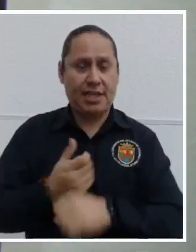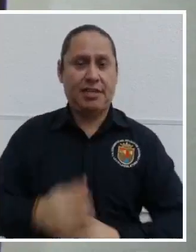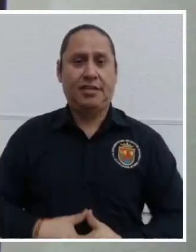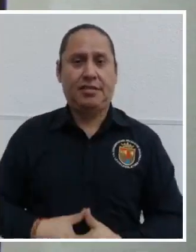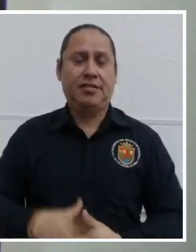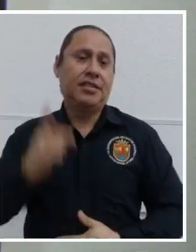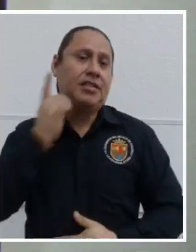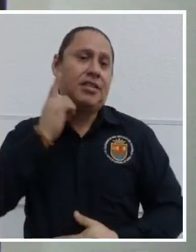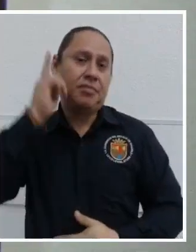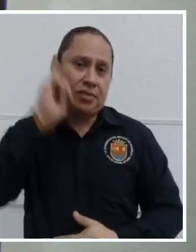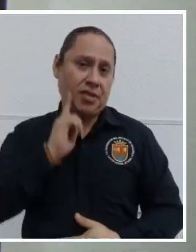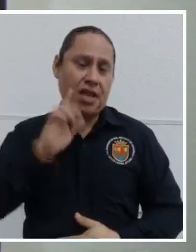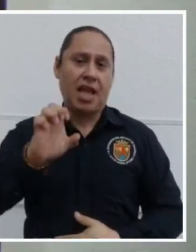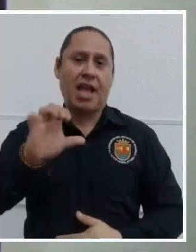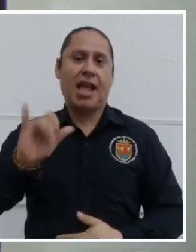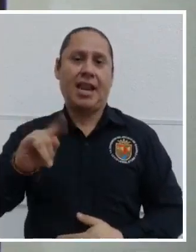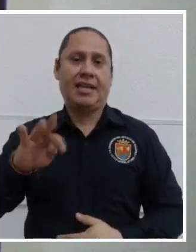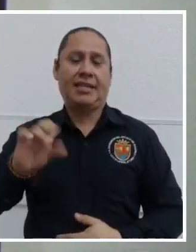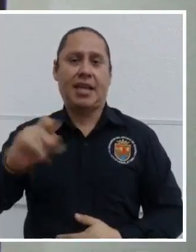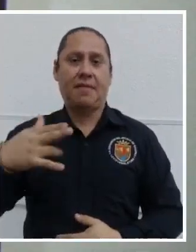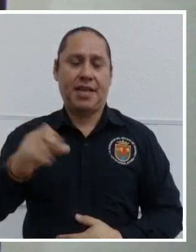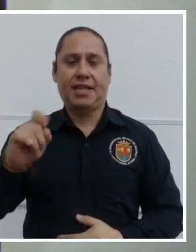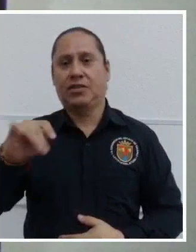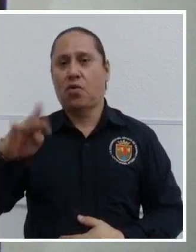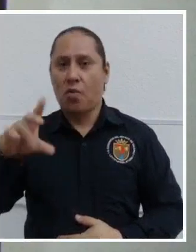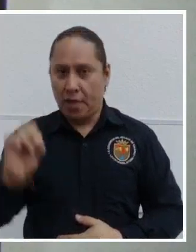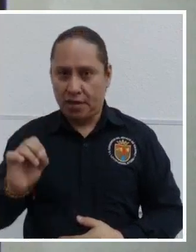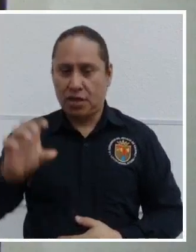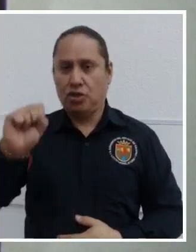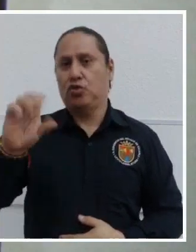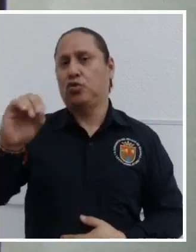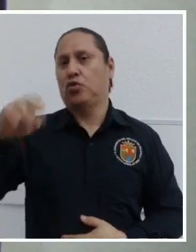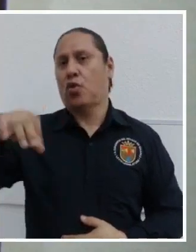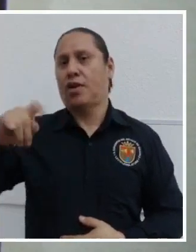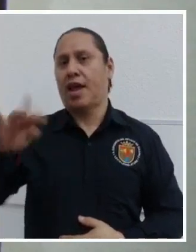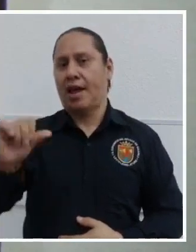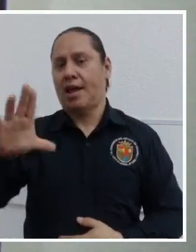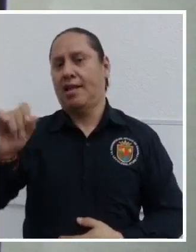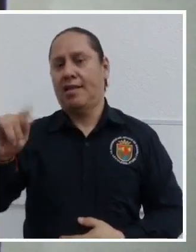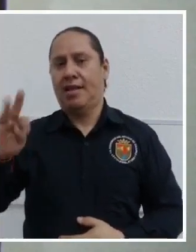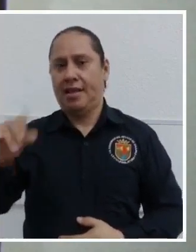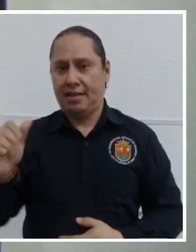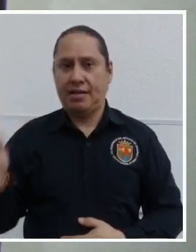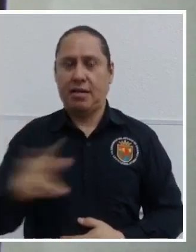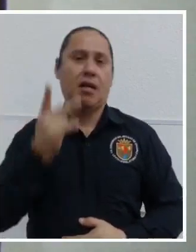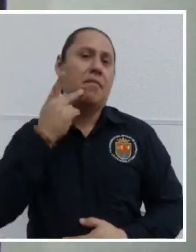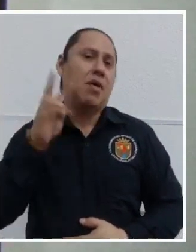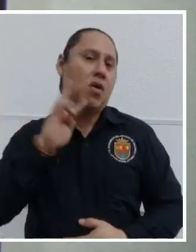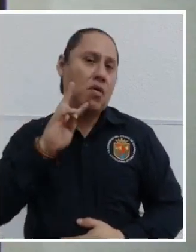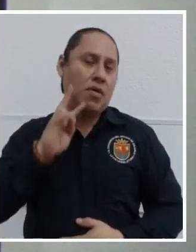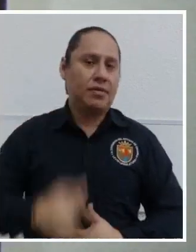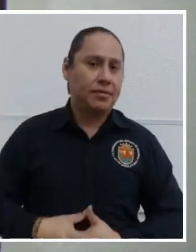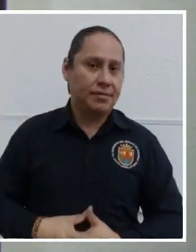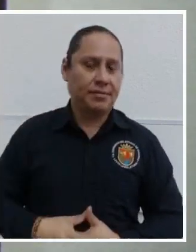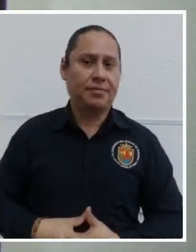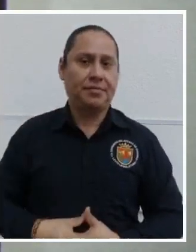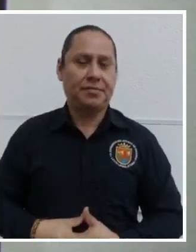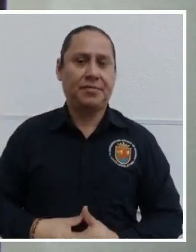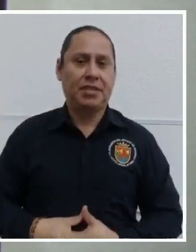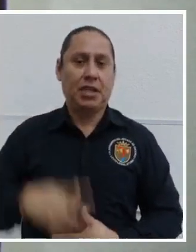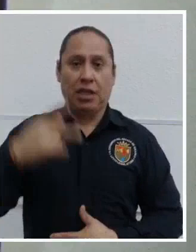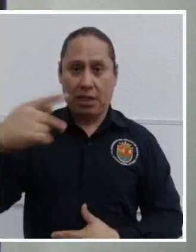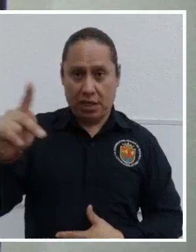las diputadas Elizabeth Escobedo Morales, Sonia Catalina Álvarez, Paola Villamonte Pérez y